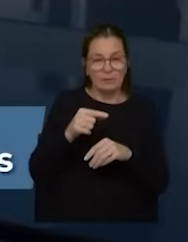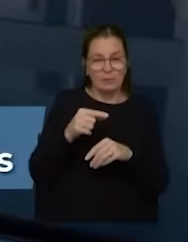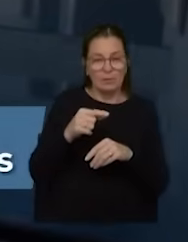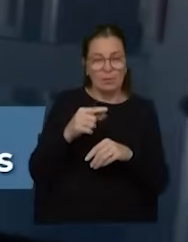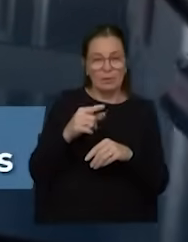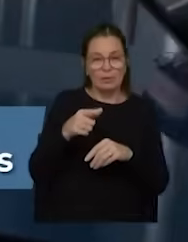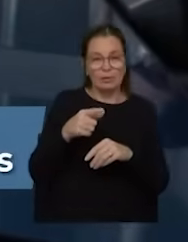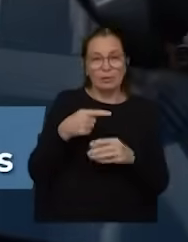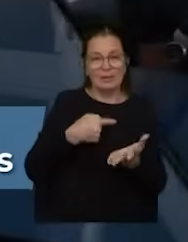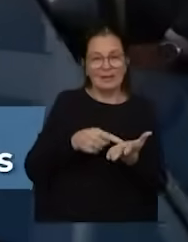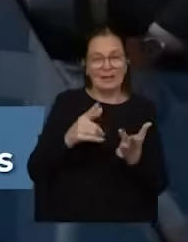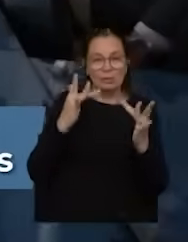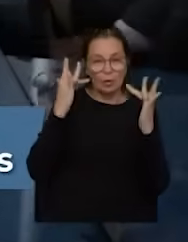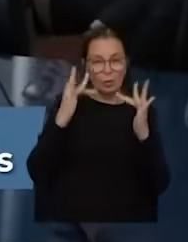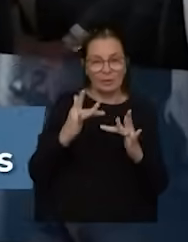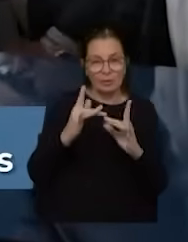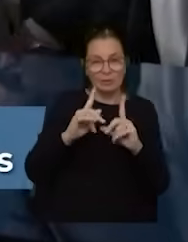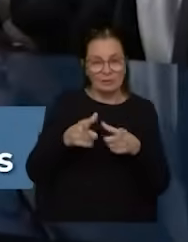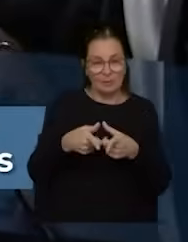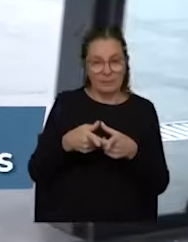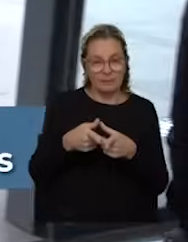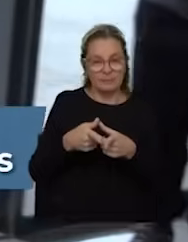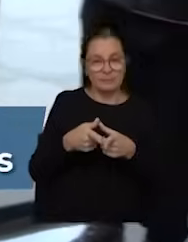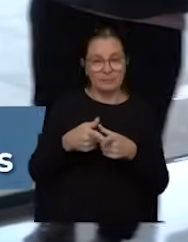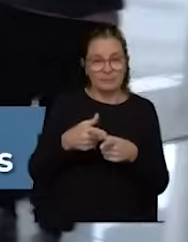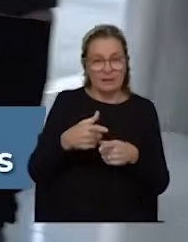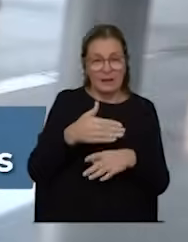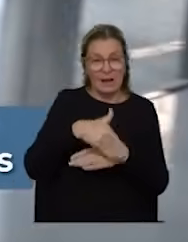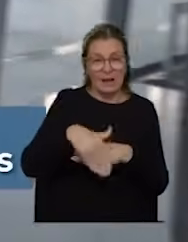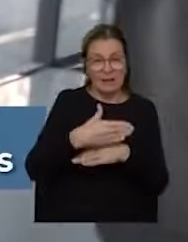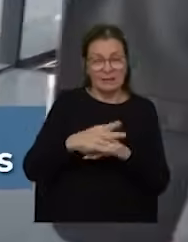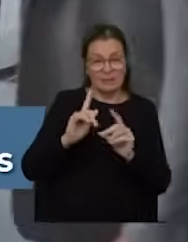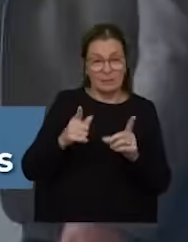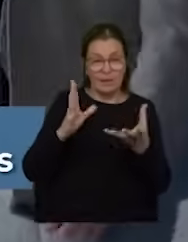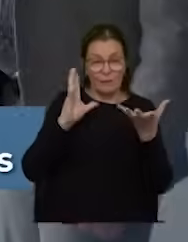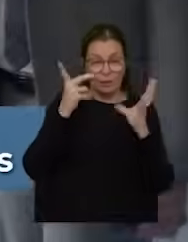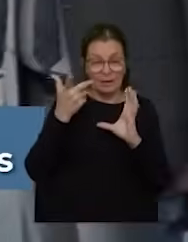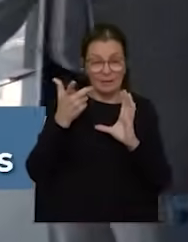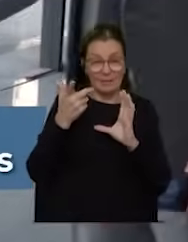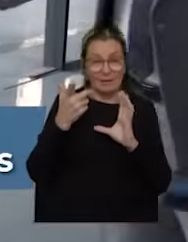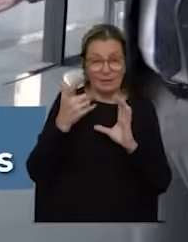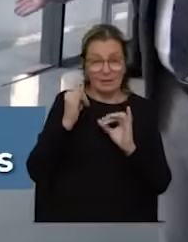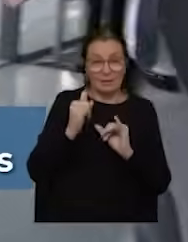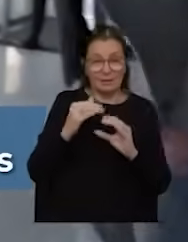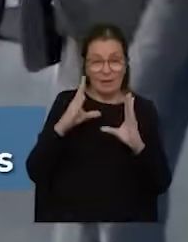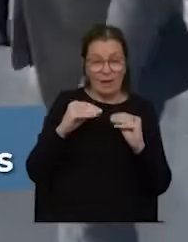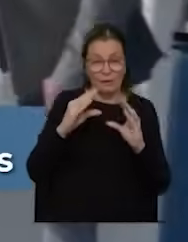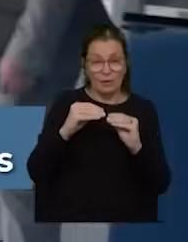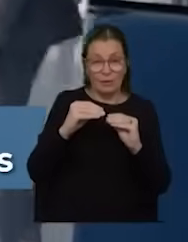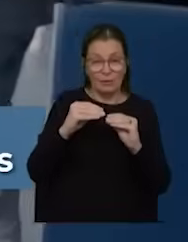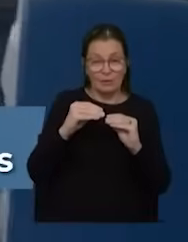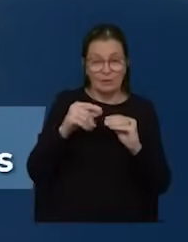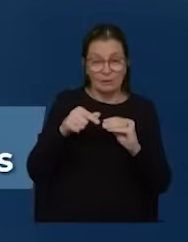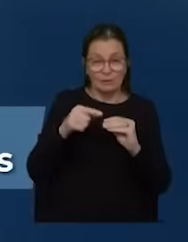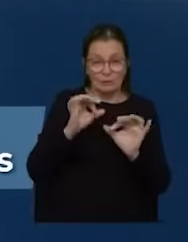silveira en los centros educativos y también también en la calle esa escalada de violencia de lo que sí no se habló en eso fue